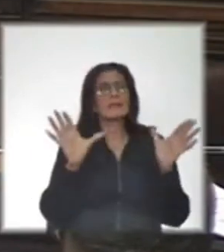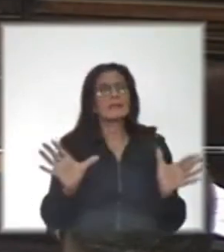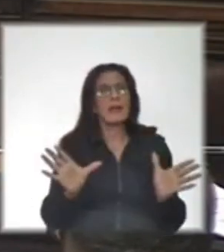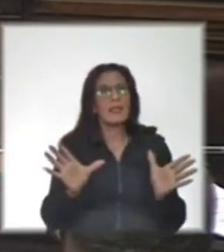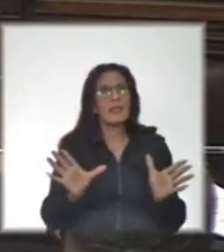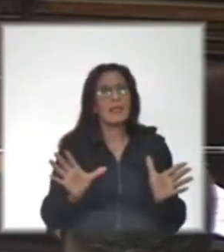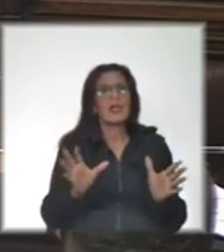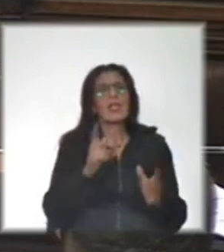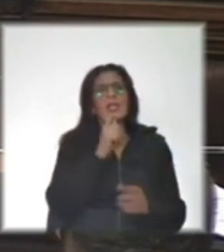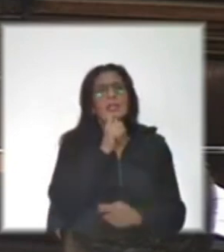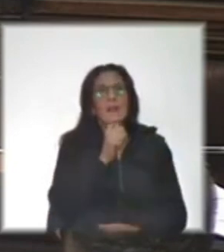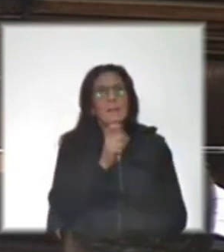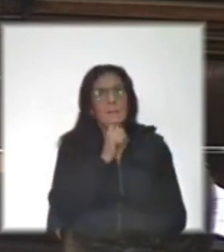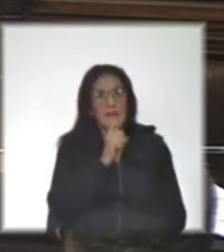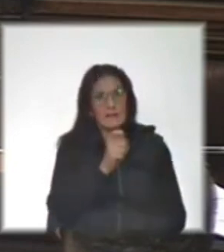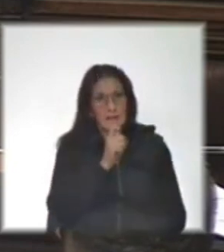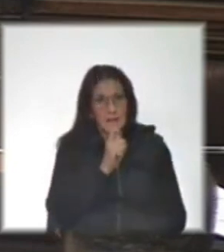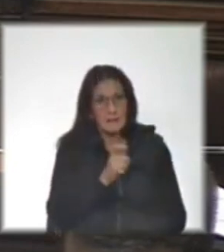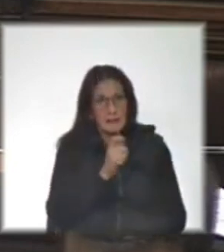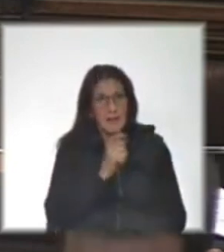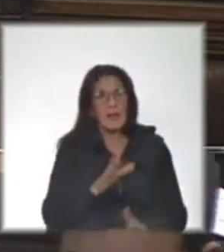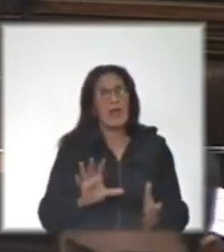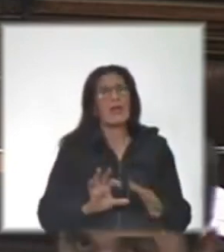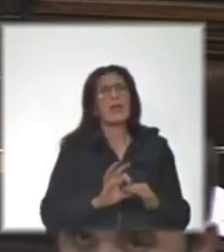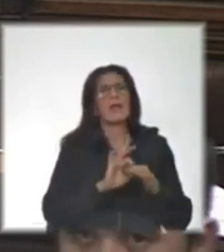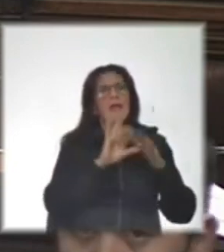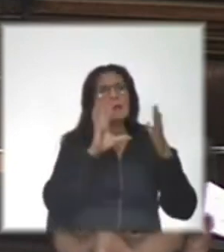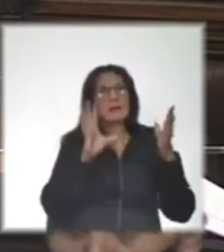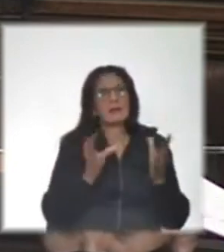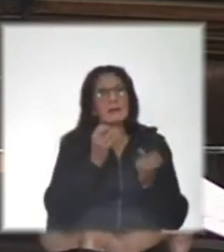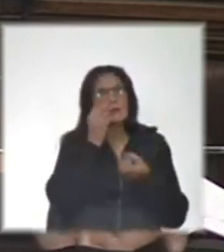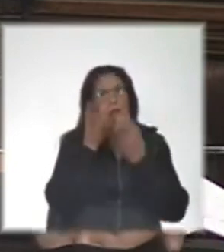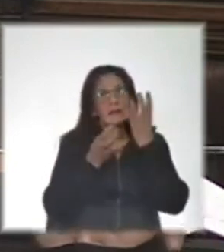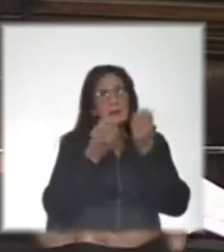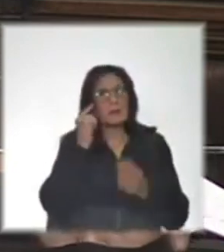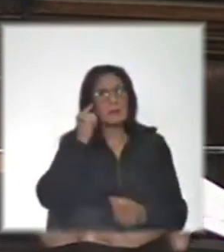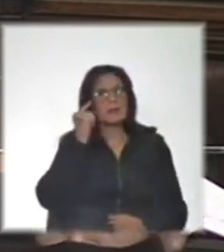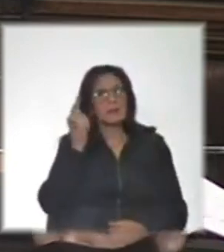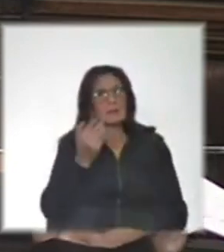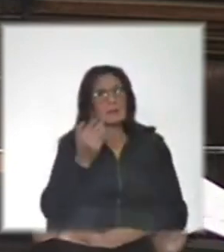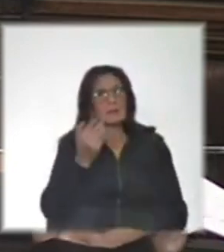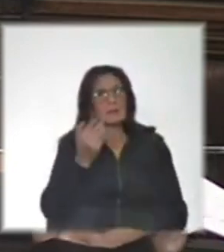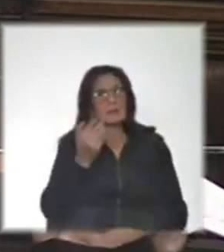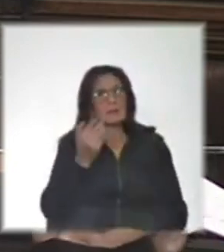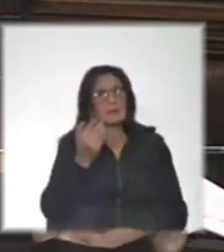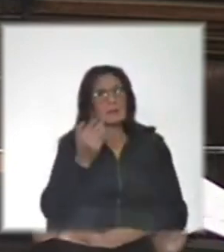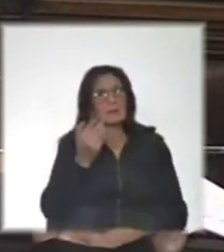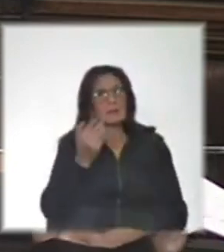de prensa en el sentido de la libertad de expresión del pensamiento. Gracias, presidente.